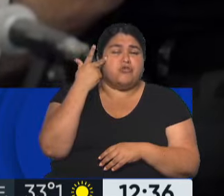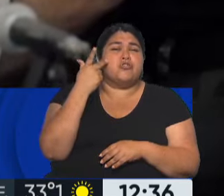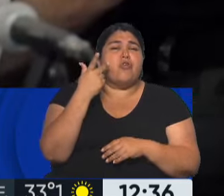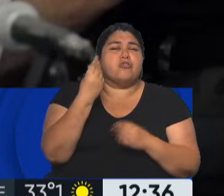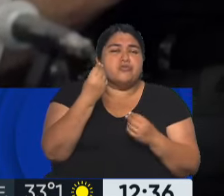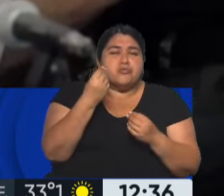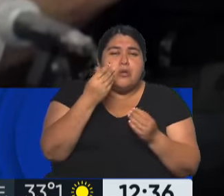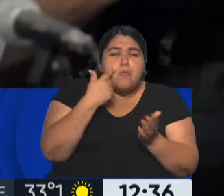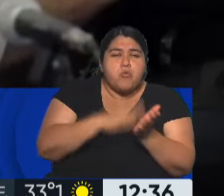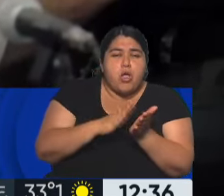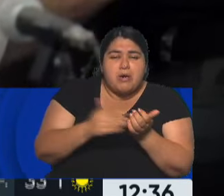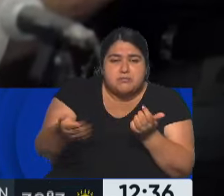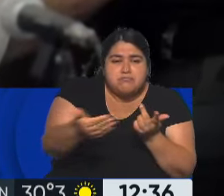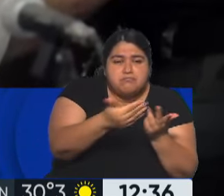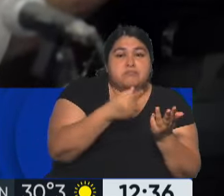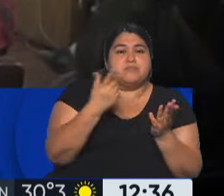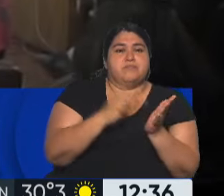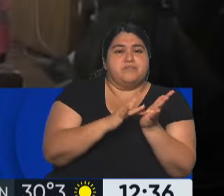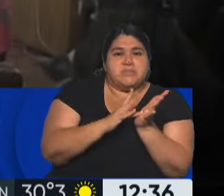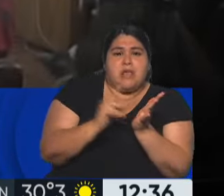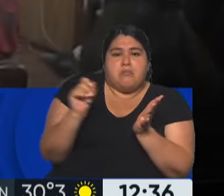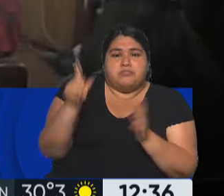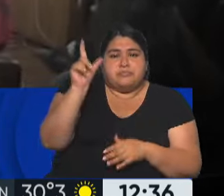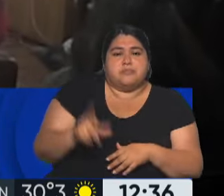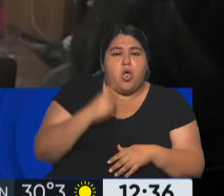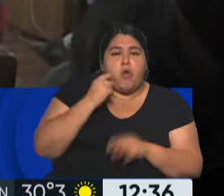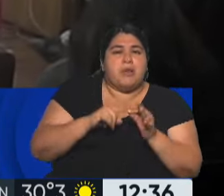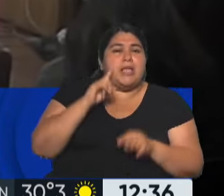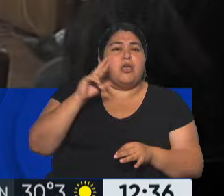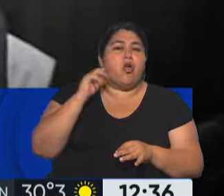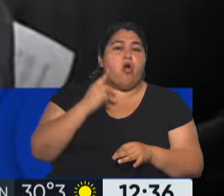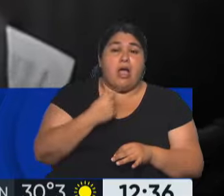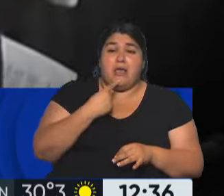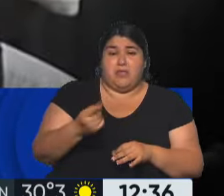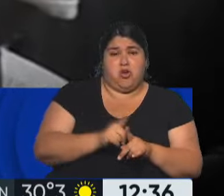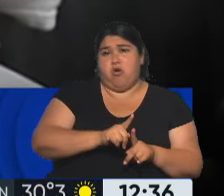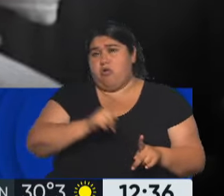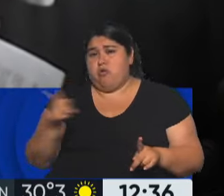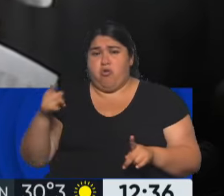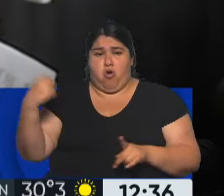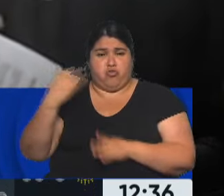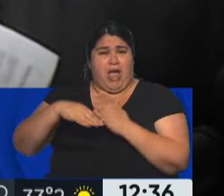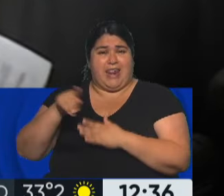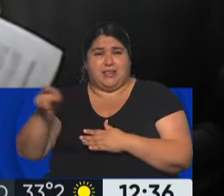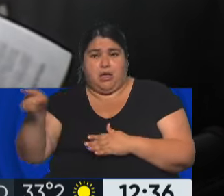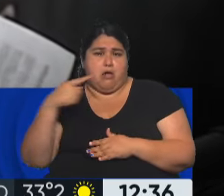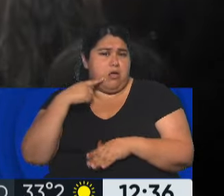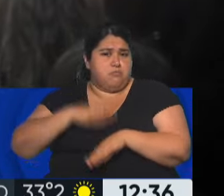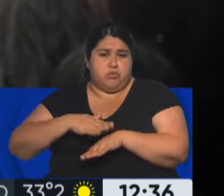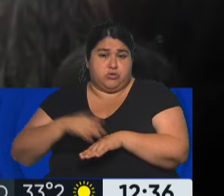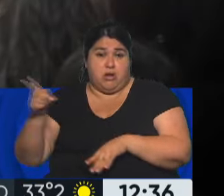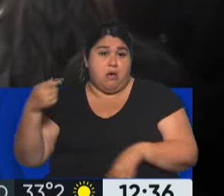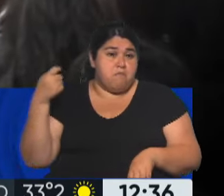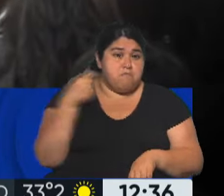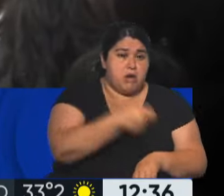ADN suyos. Ante estas pruebas, Quiroga responsabilizó al Karateka y aseguró que después de matarlas,